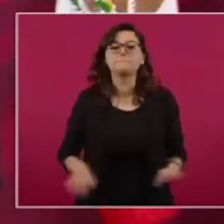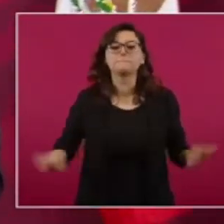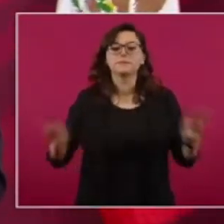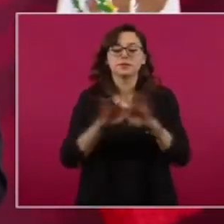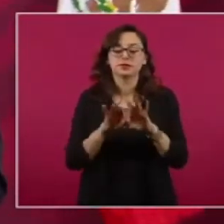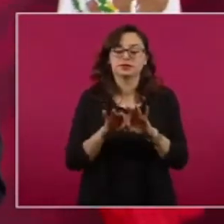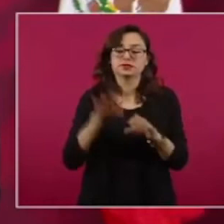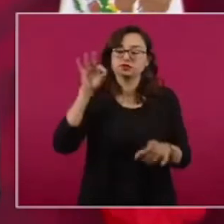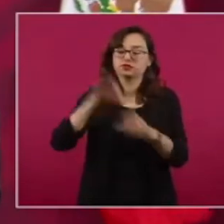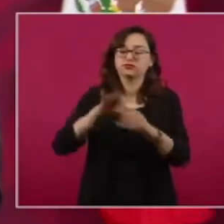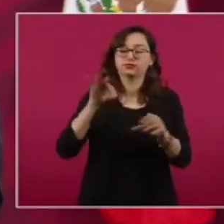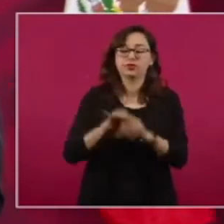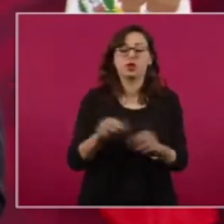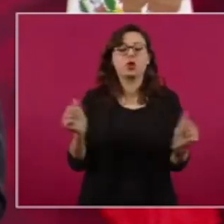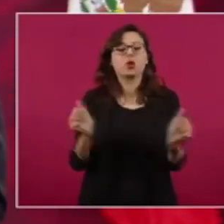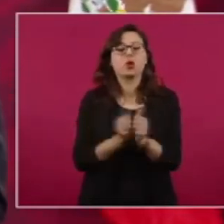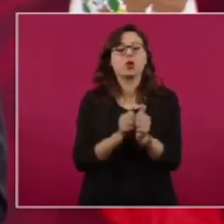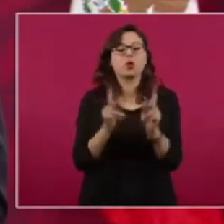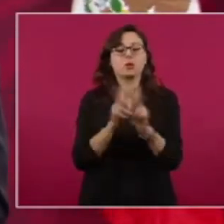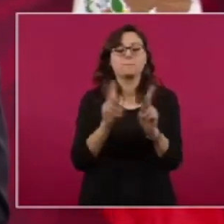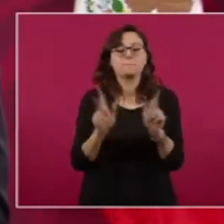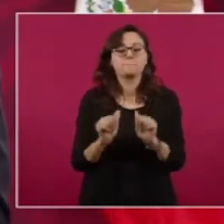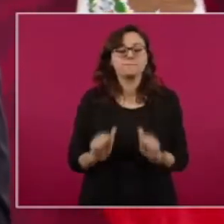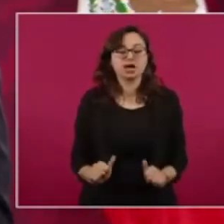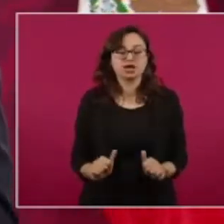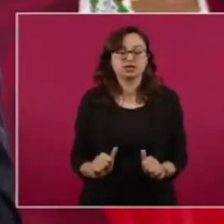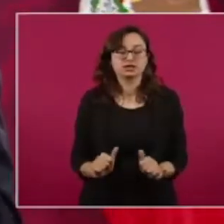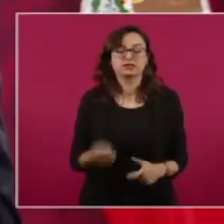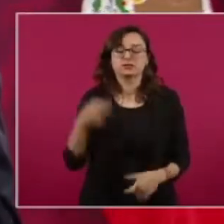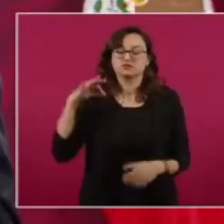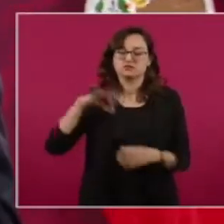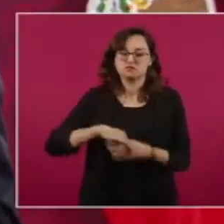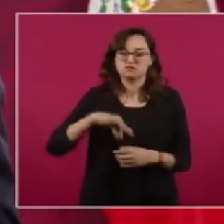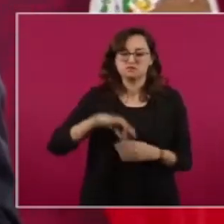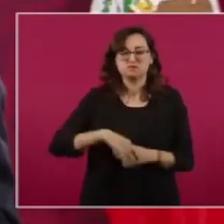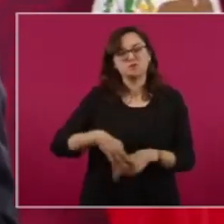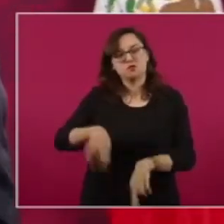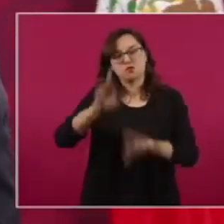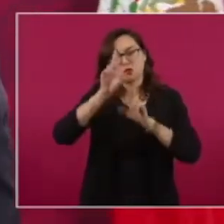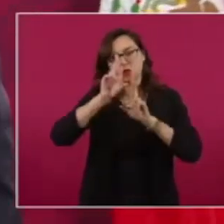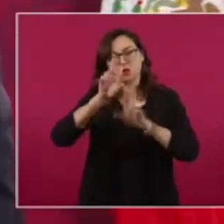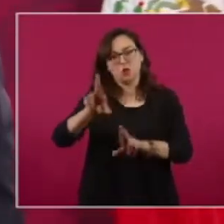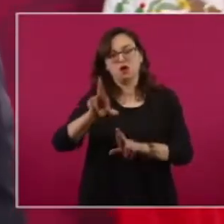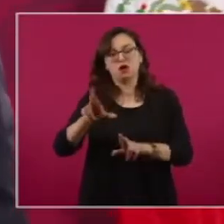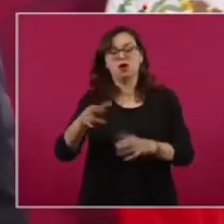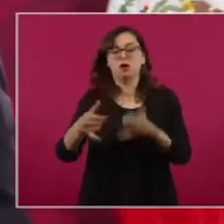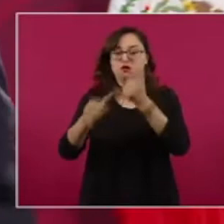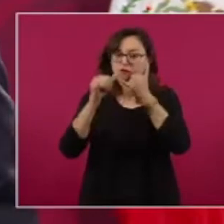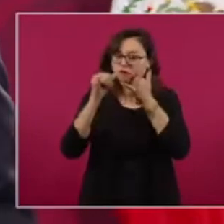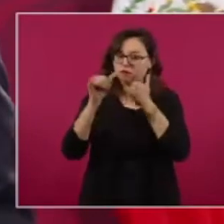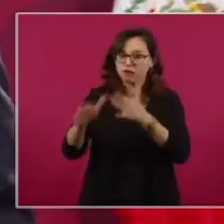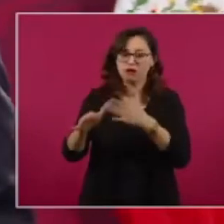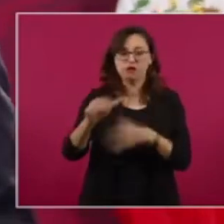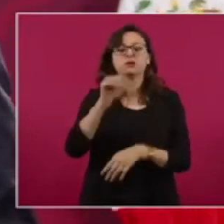manera pacífica, que se respete el voto, que no haya fraude